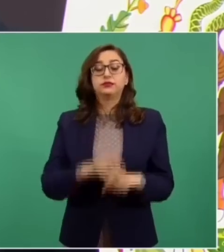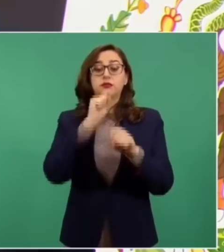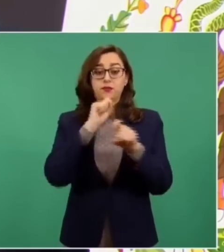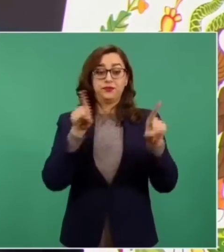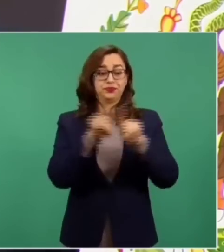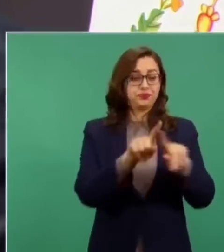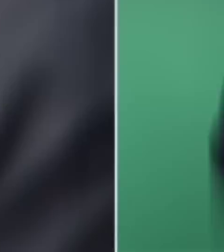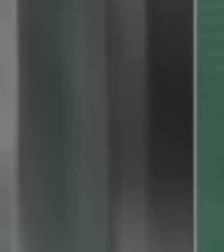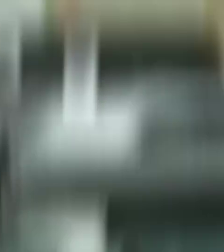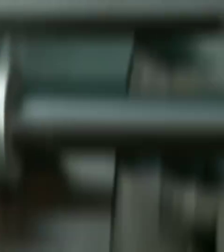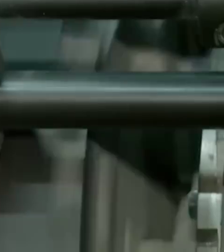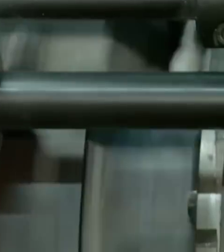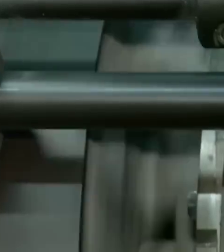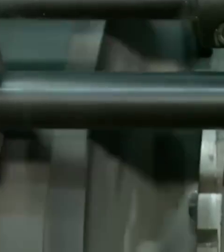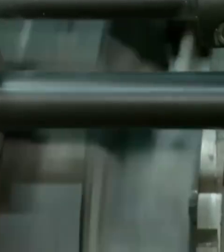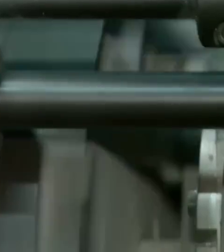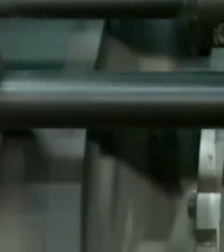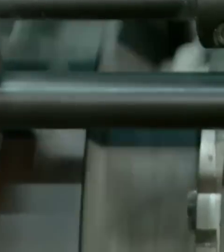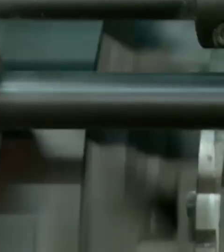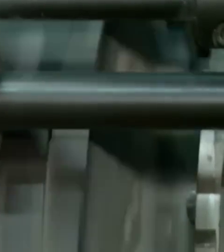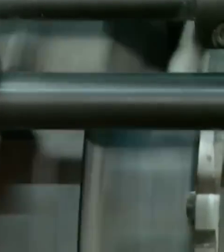dijo presente.